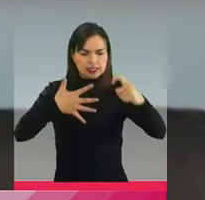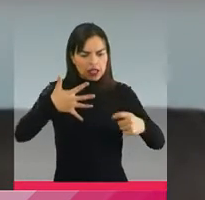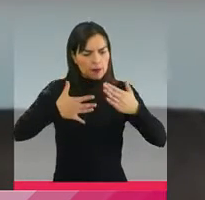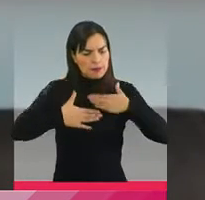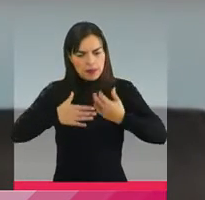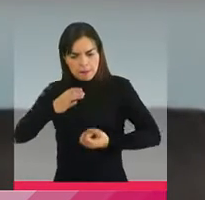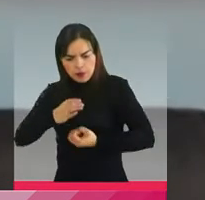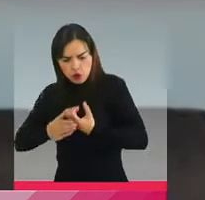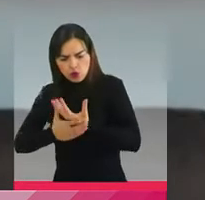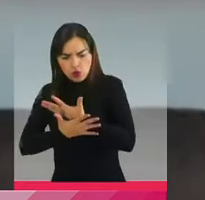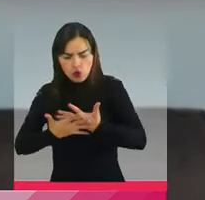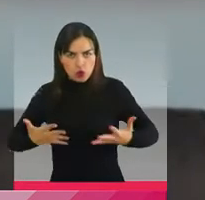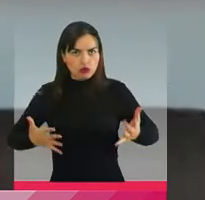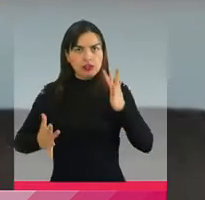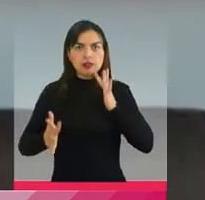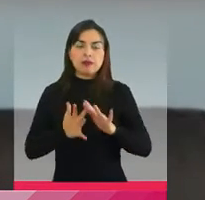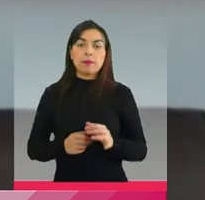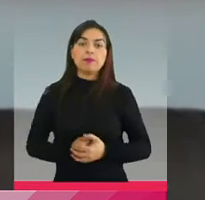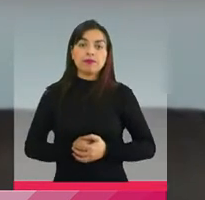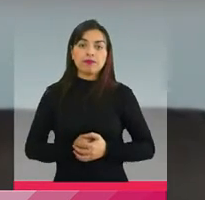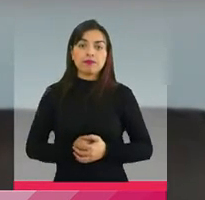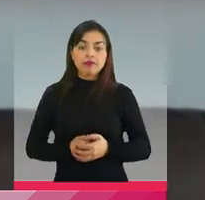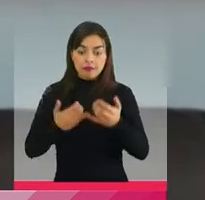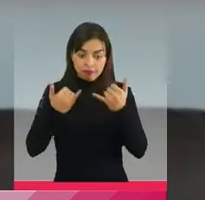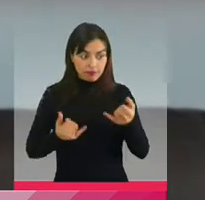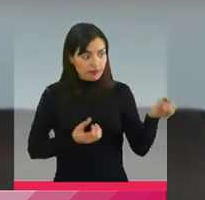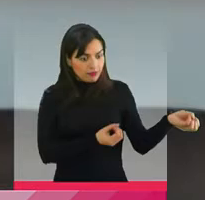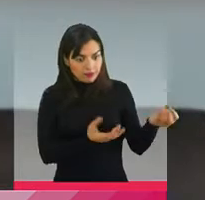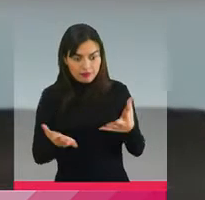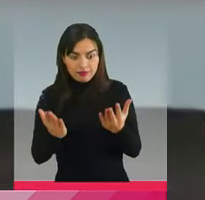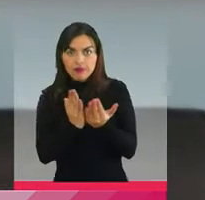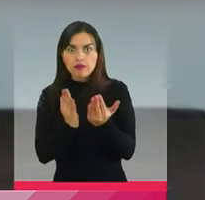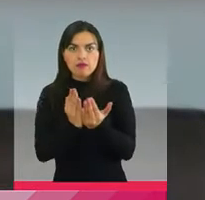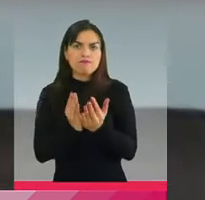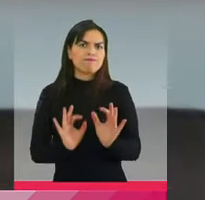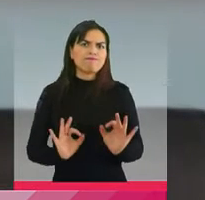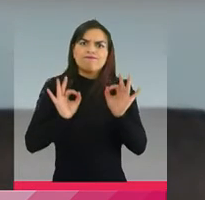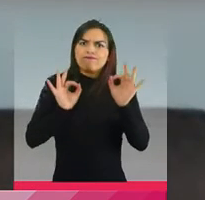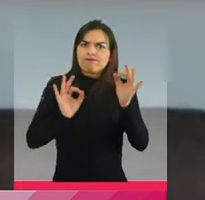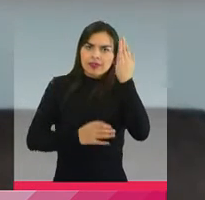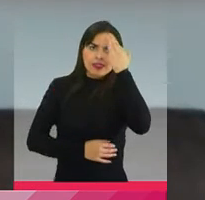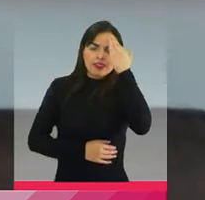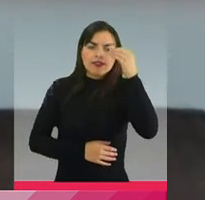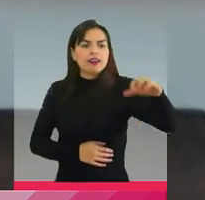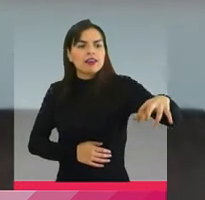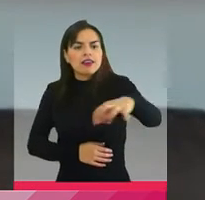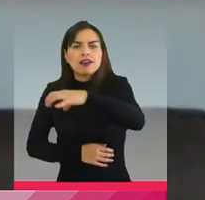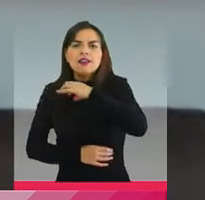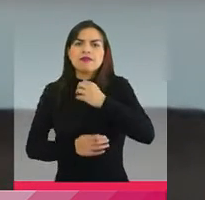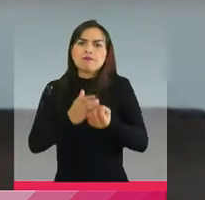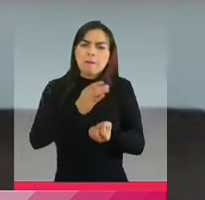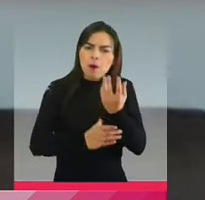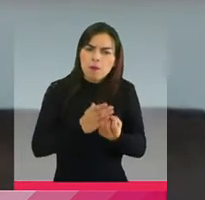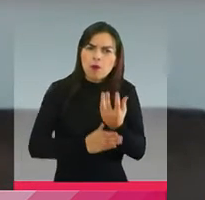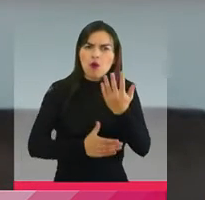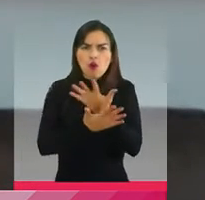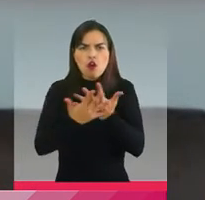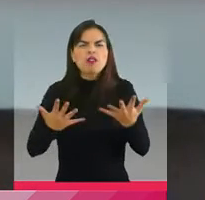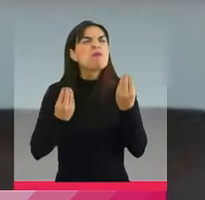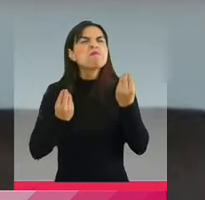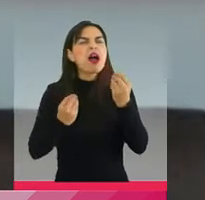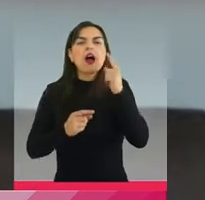es una excelente herramienta que tienen los sectores productivos para fomentar la actualización de conocimientos,